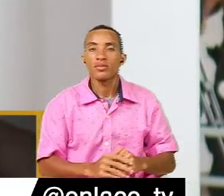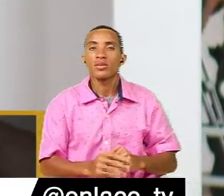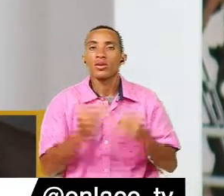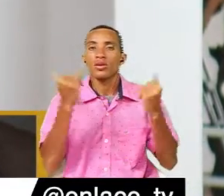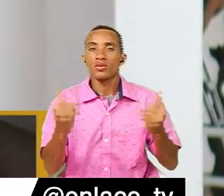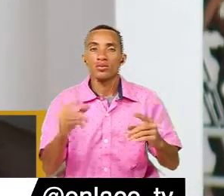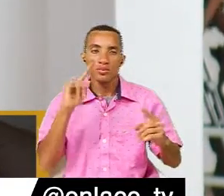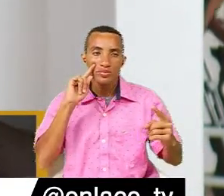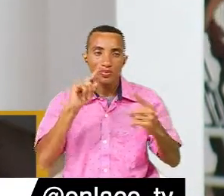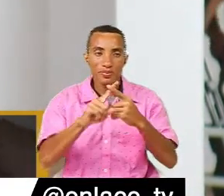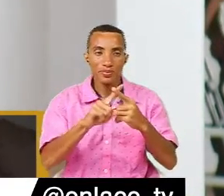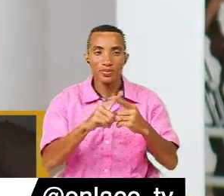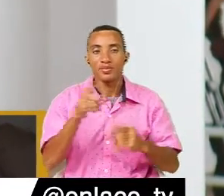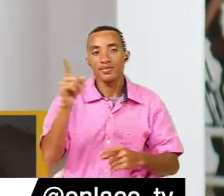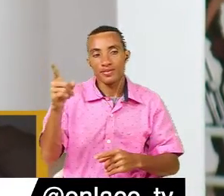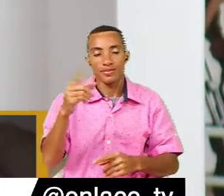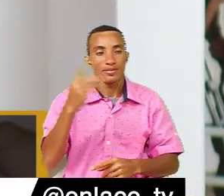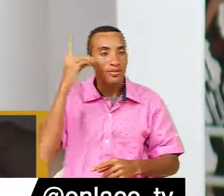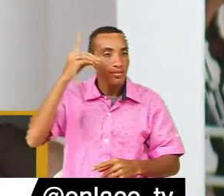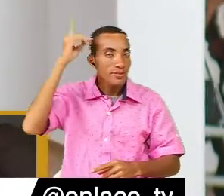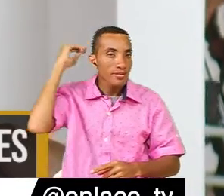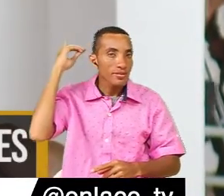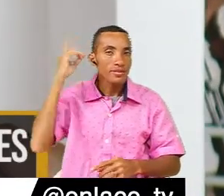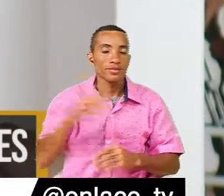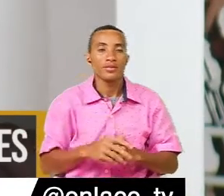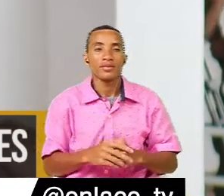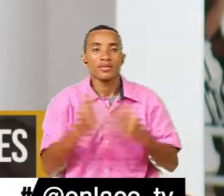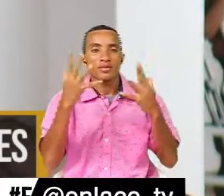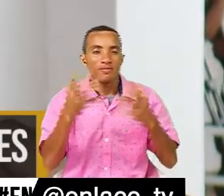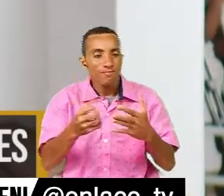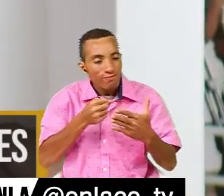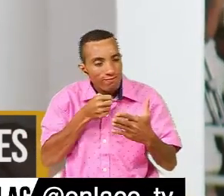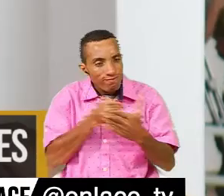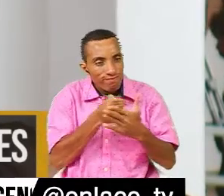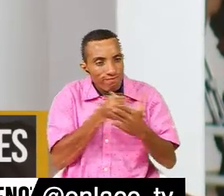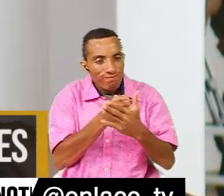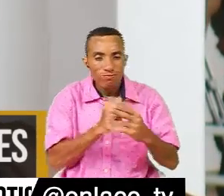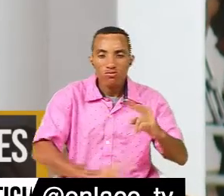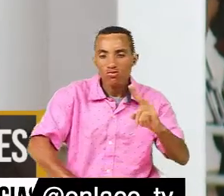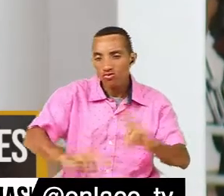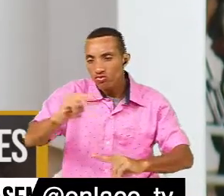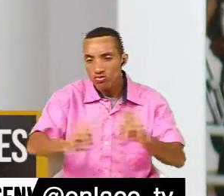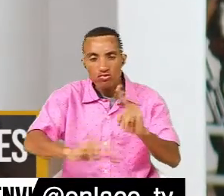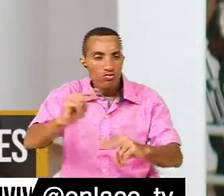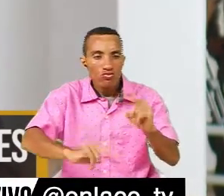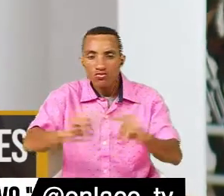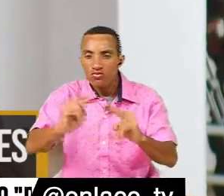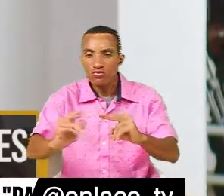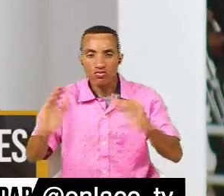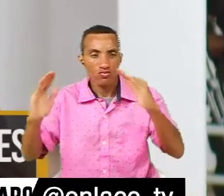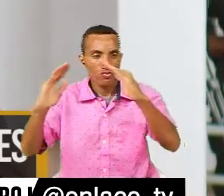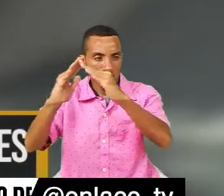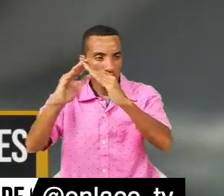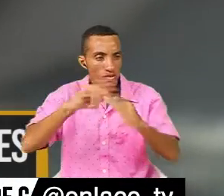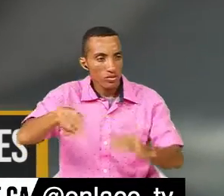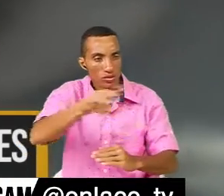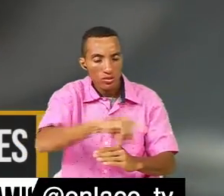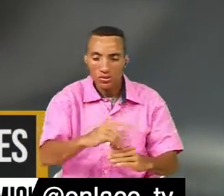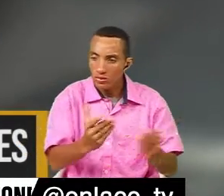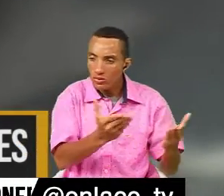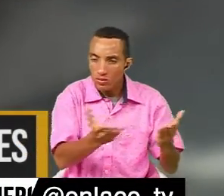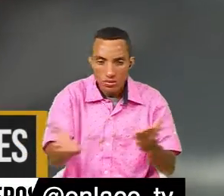administración del doctor Darío Echeverri, estamos gestionando la construcción de un centro de rehabilitación y de atención para